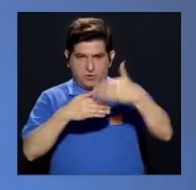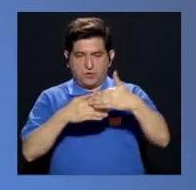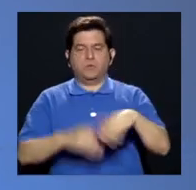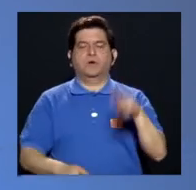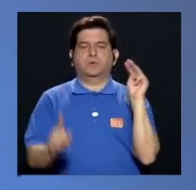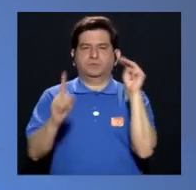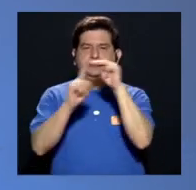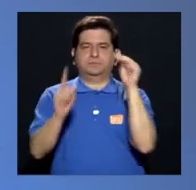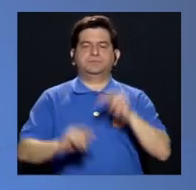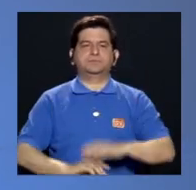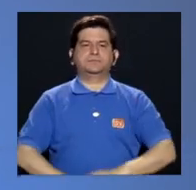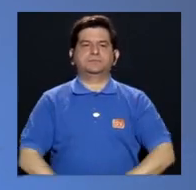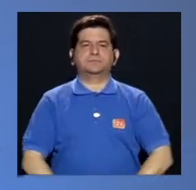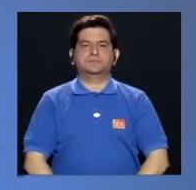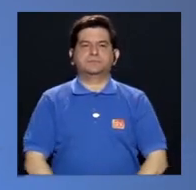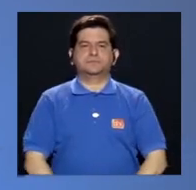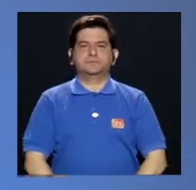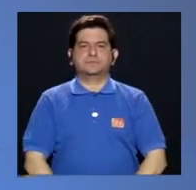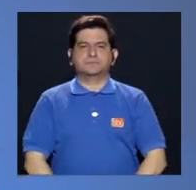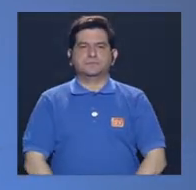su mensaje.